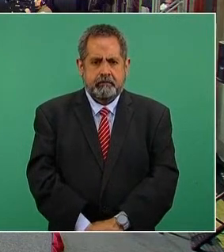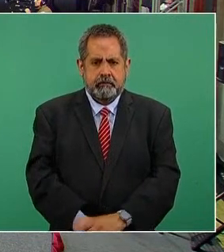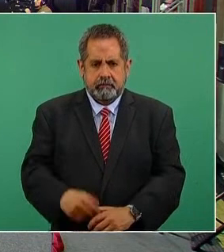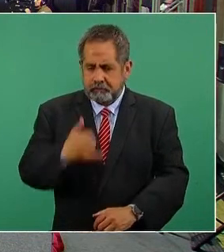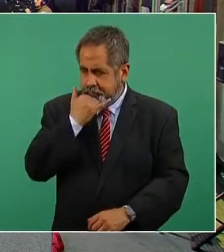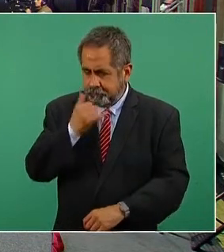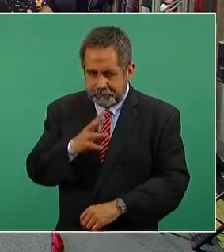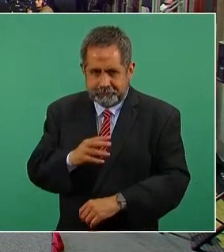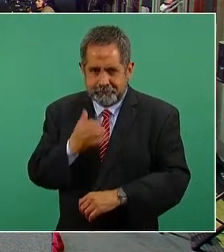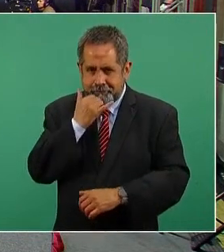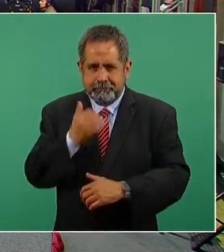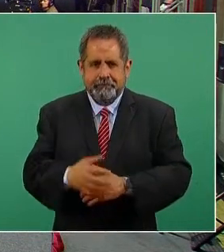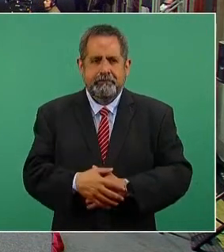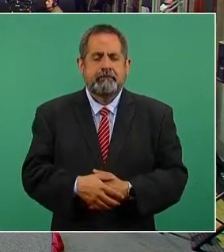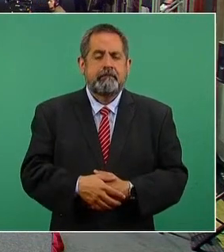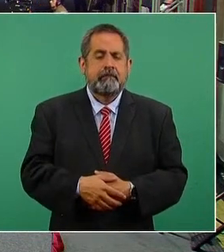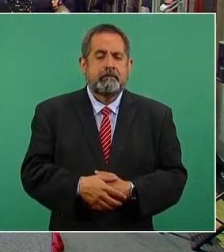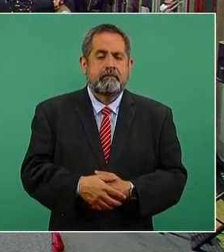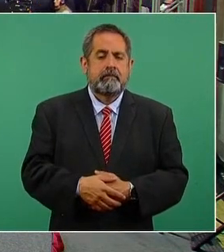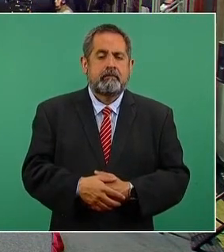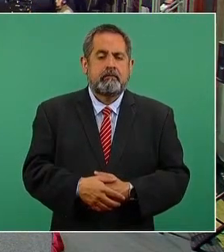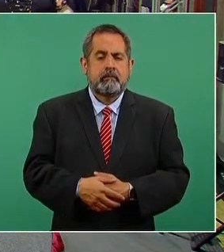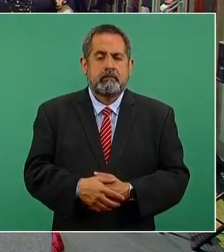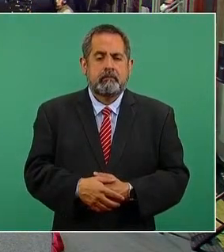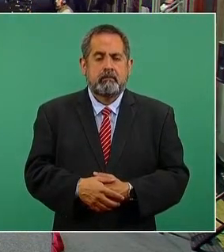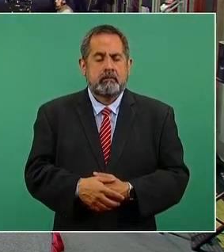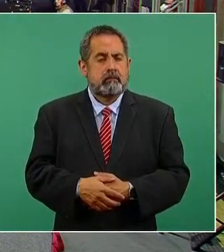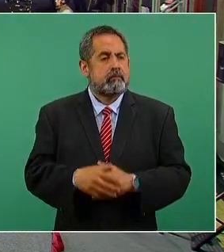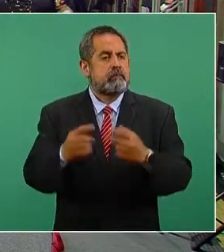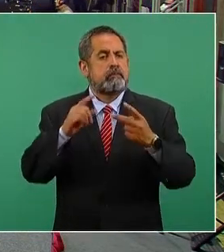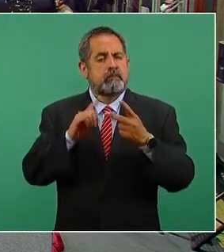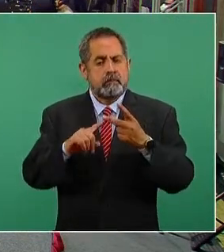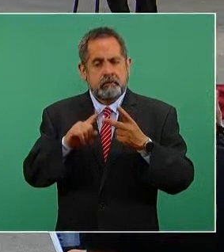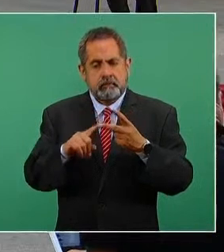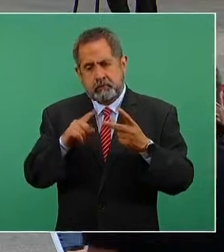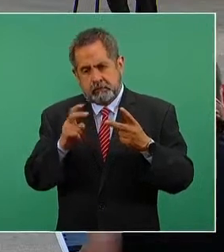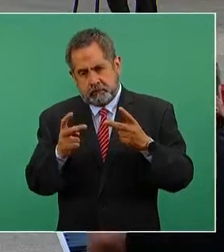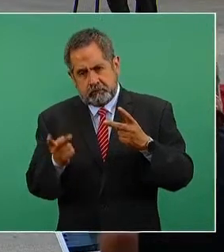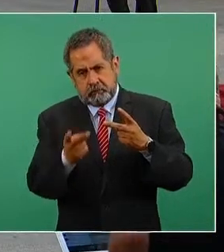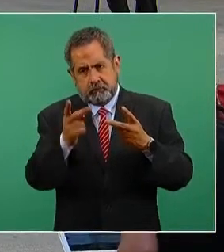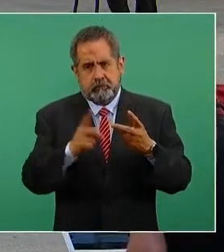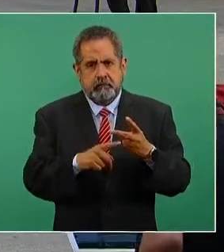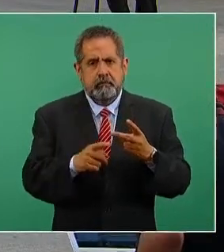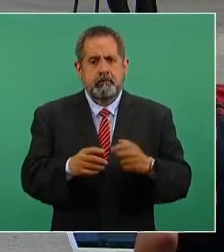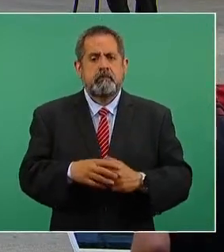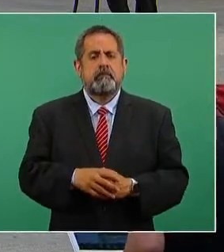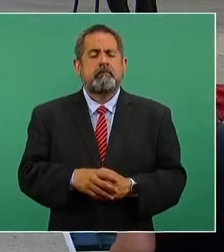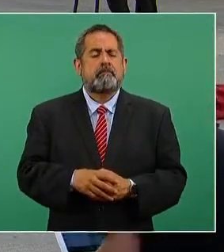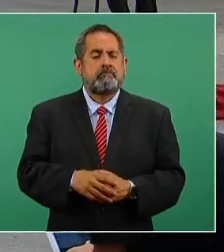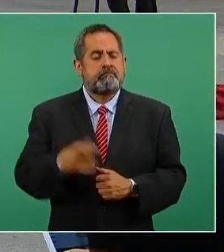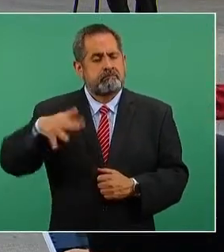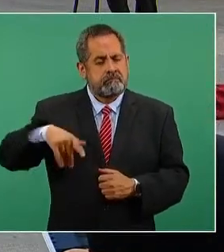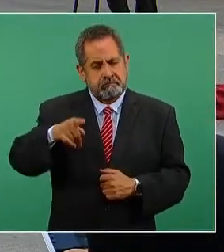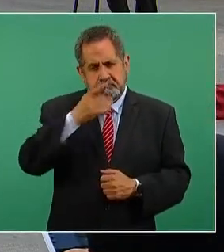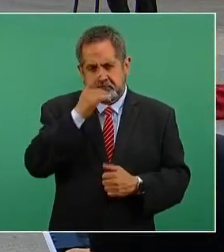Disculpe. Adelante, ahora, señor presidente, en atención al segundo cuestionamiento y con base en lo que comentaba de la